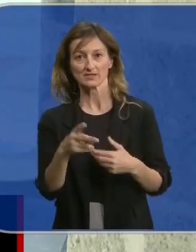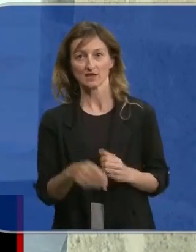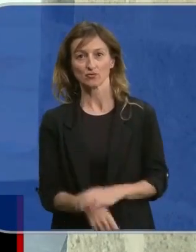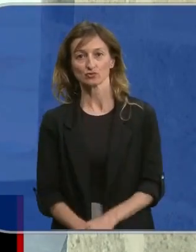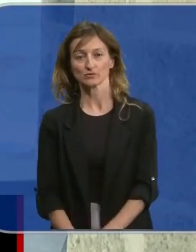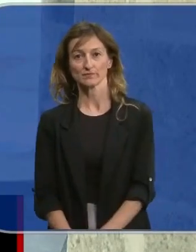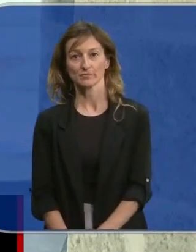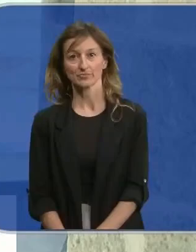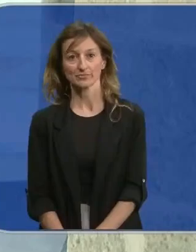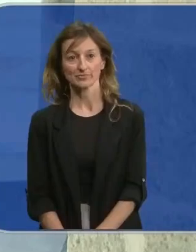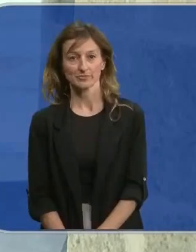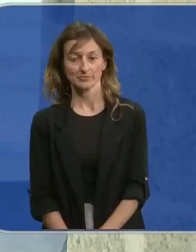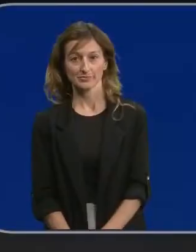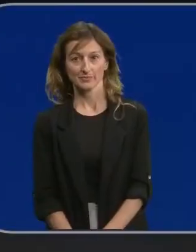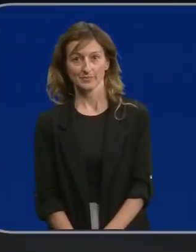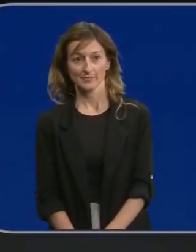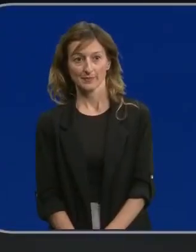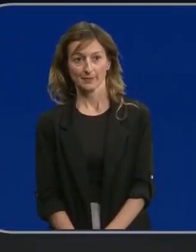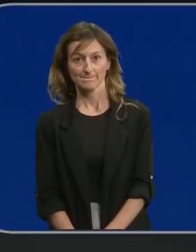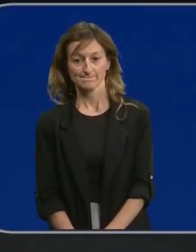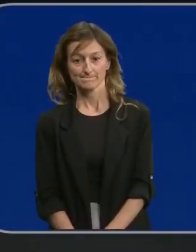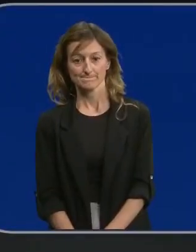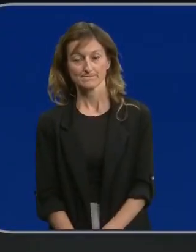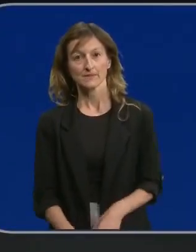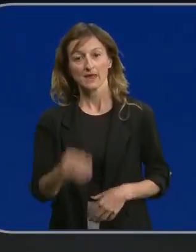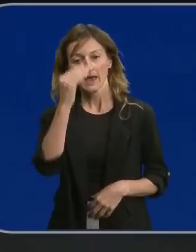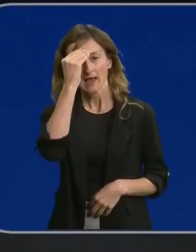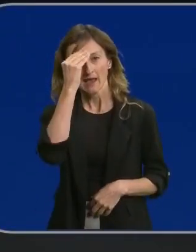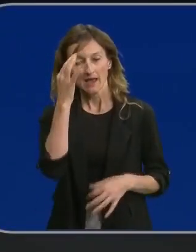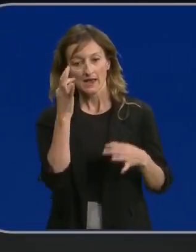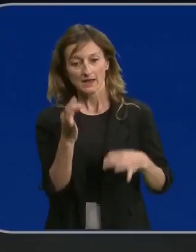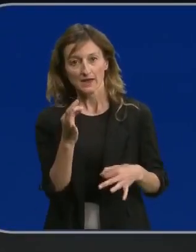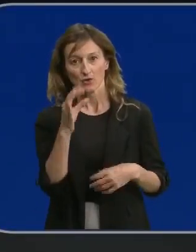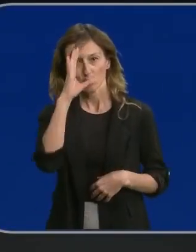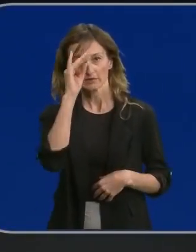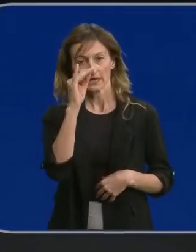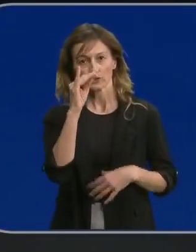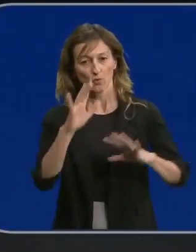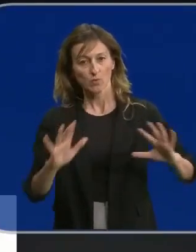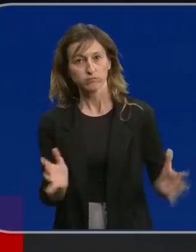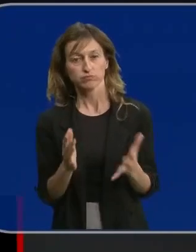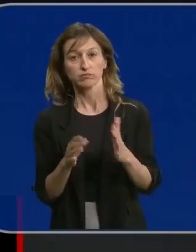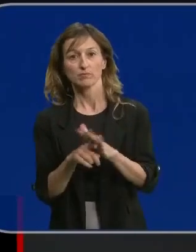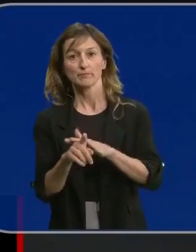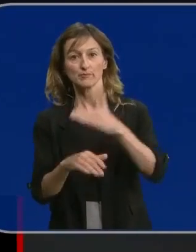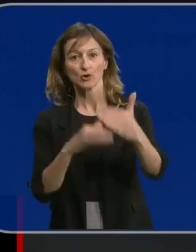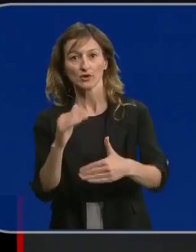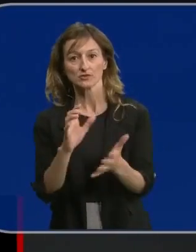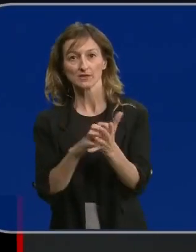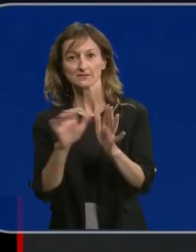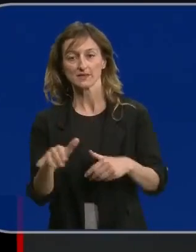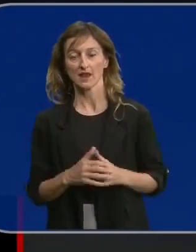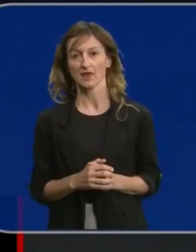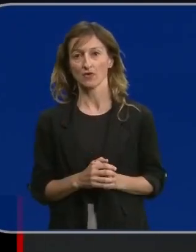de euros creo en el talento como combustible esencial del Progreso de